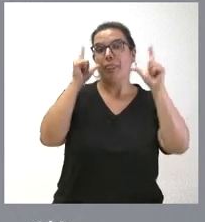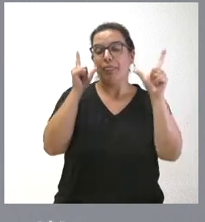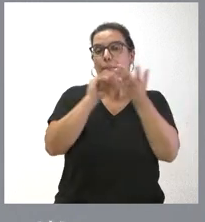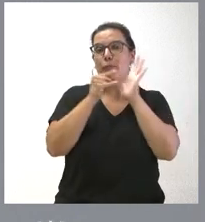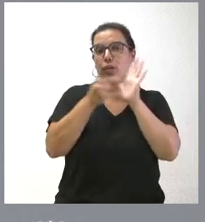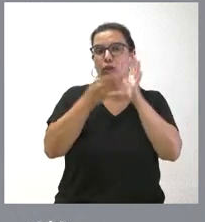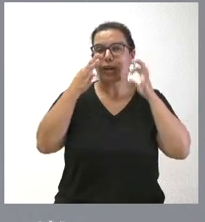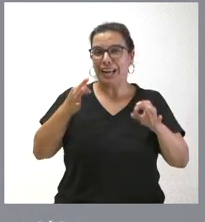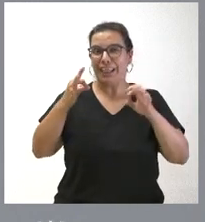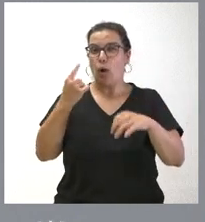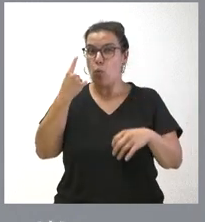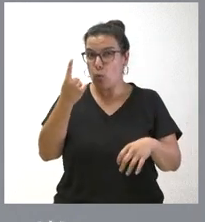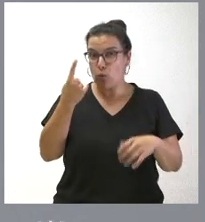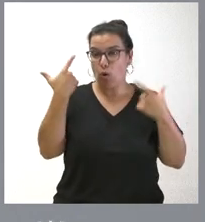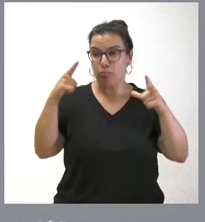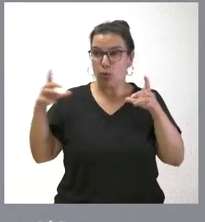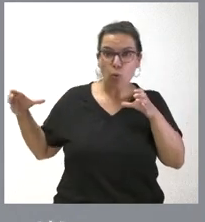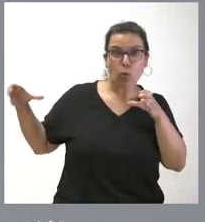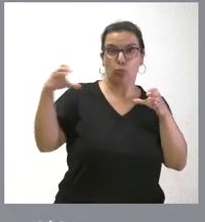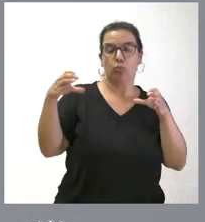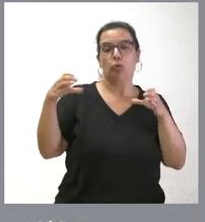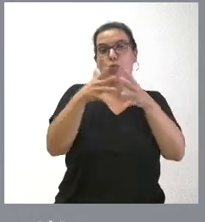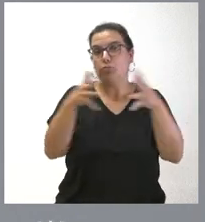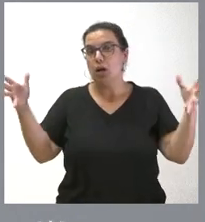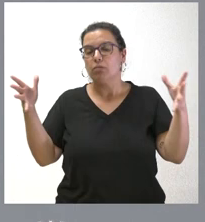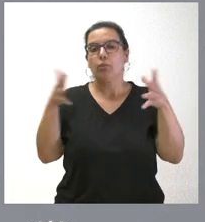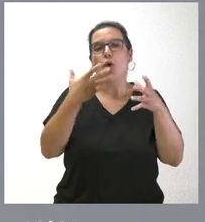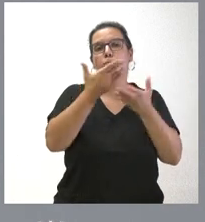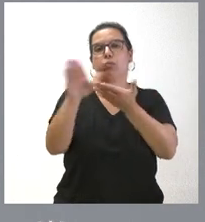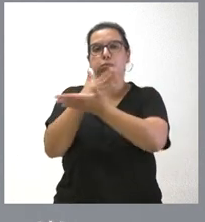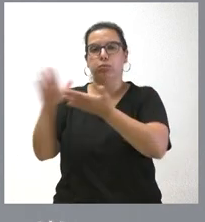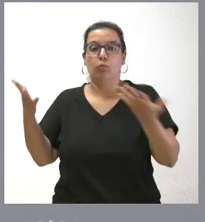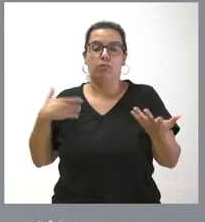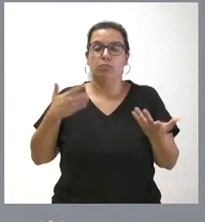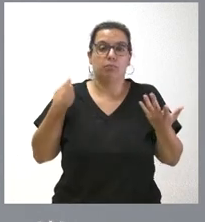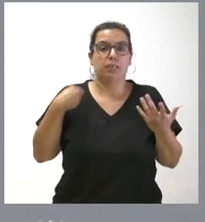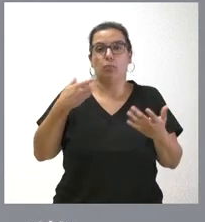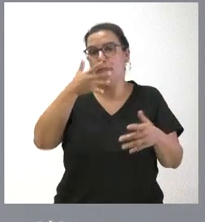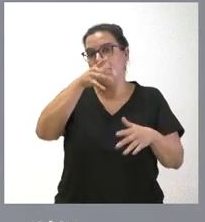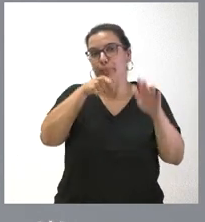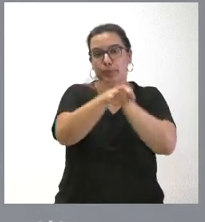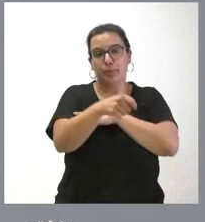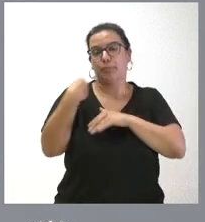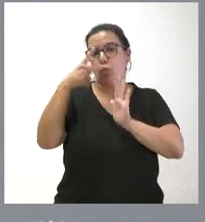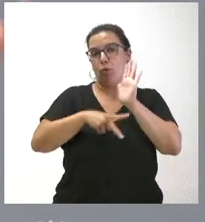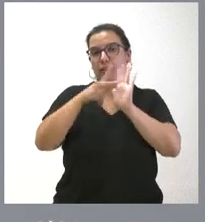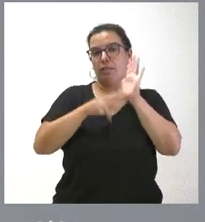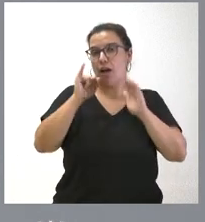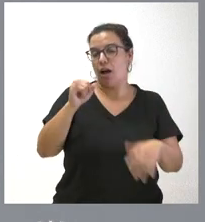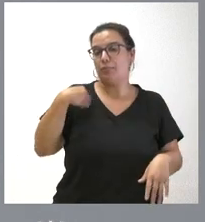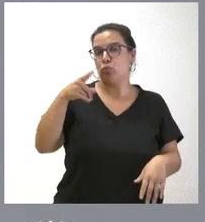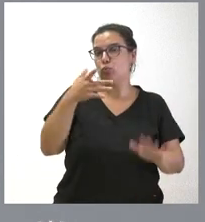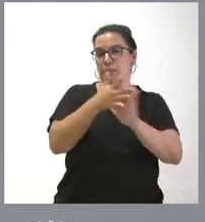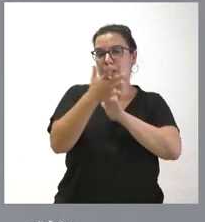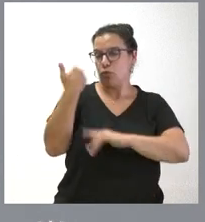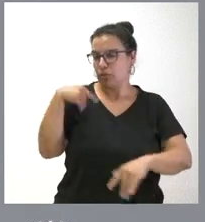una misma unidad y en todo caso pues está sujeto al procedimiento de recurso que cabe de acuerdo con la normativa vigente que usted también ha